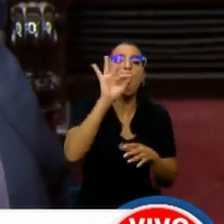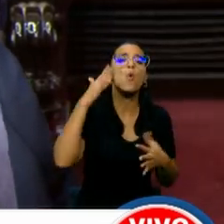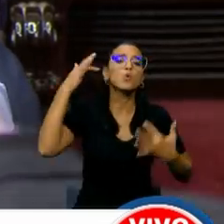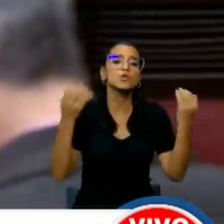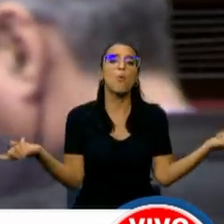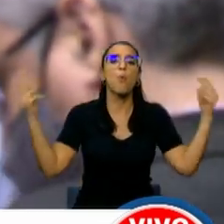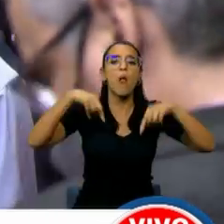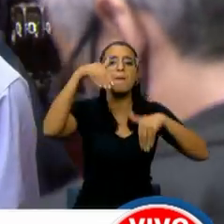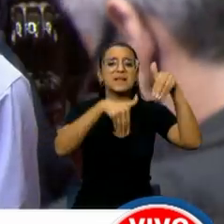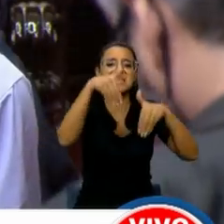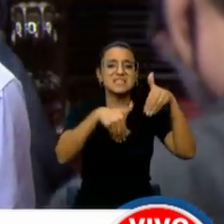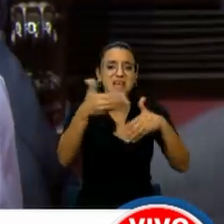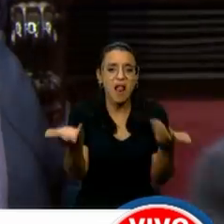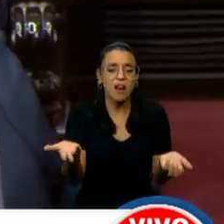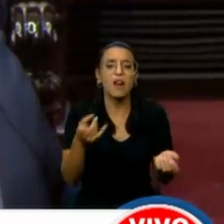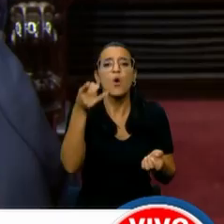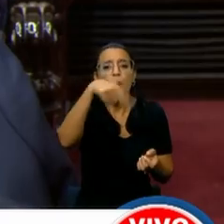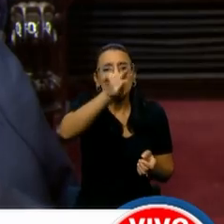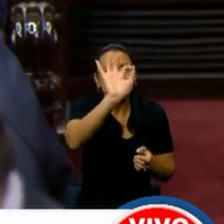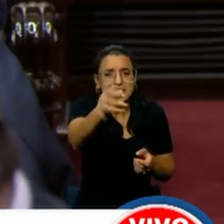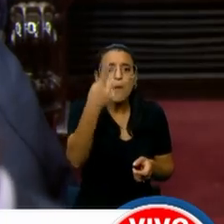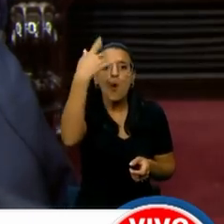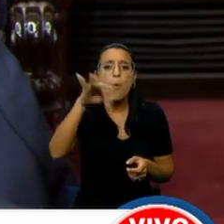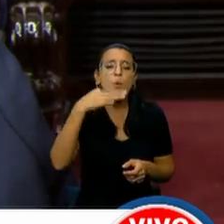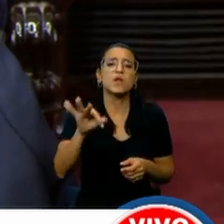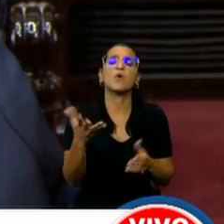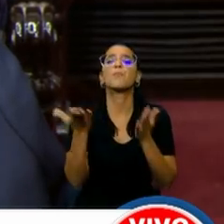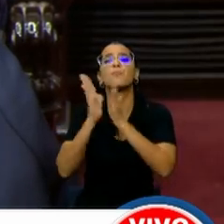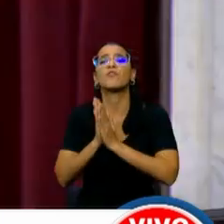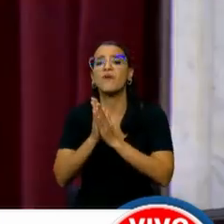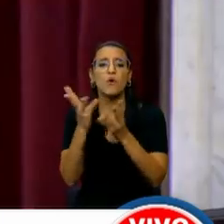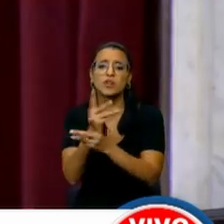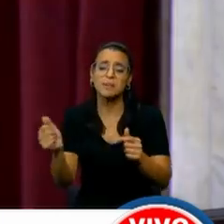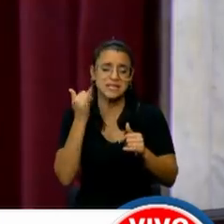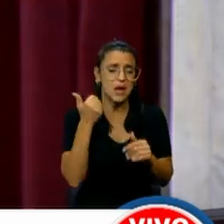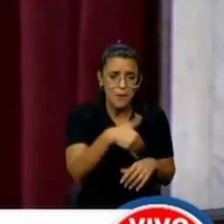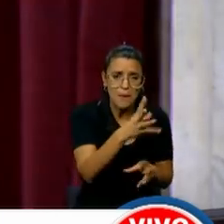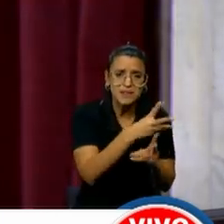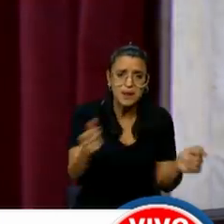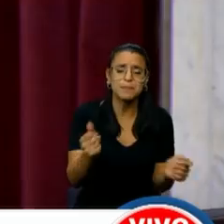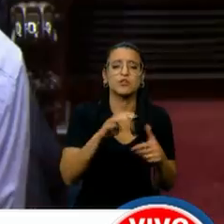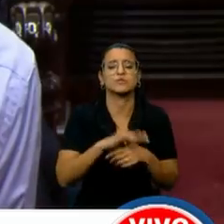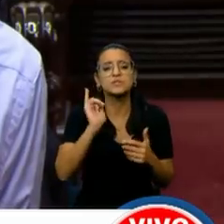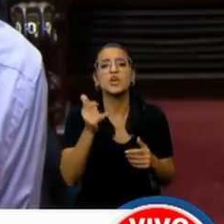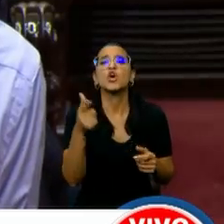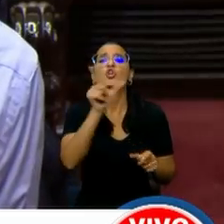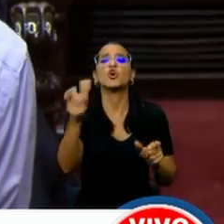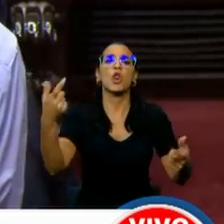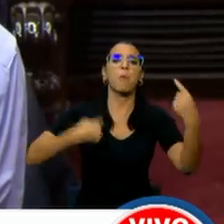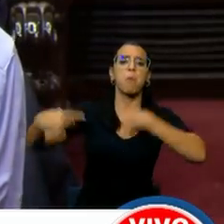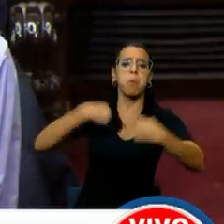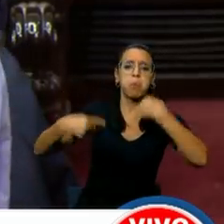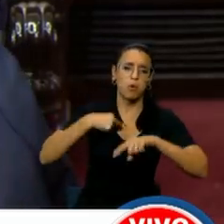vuelva a la presencialidad sabe que son los únicos trabajadores que terminen por favor ya terminó presidente lo que quiero es que no me agredan